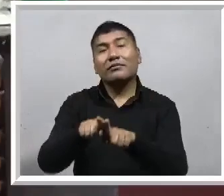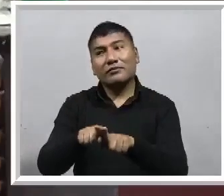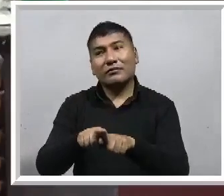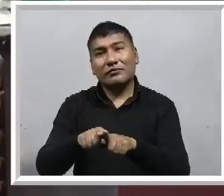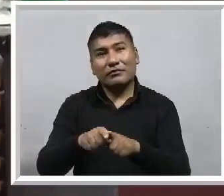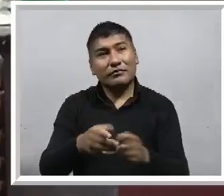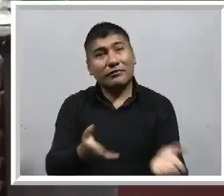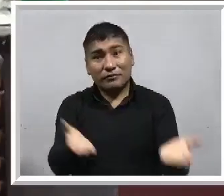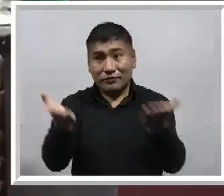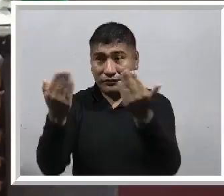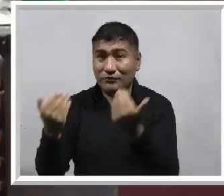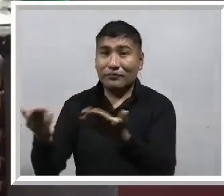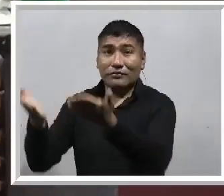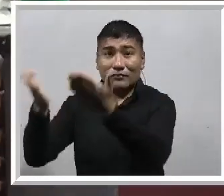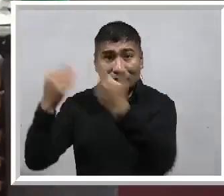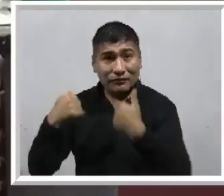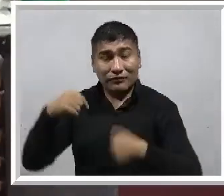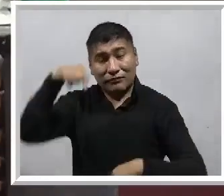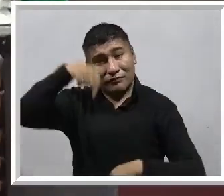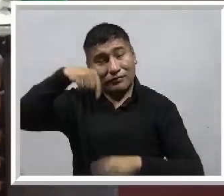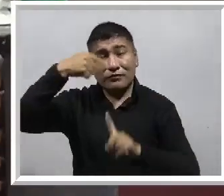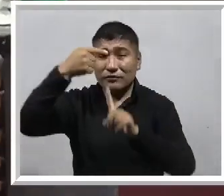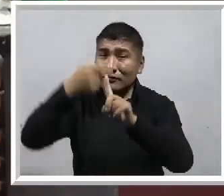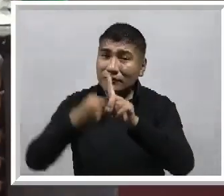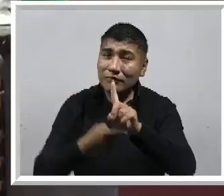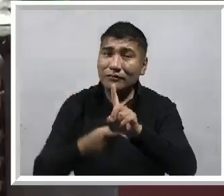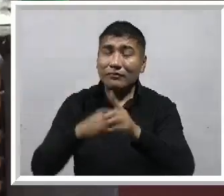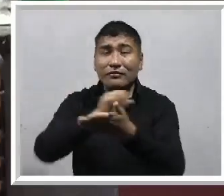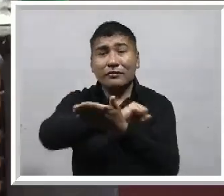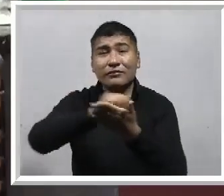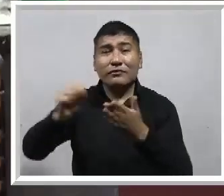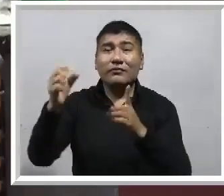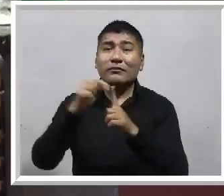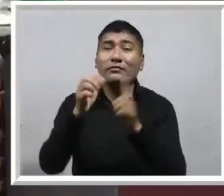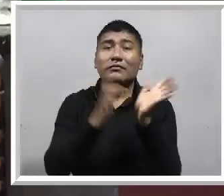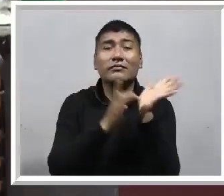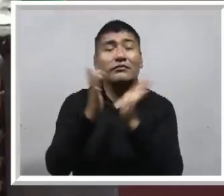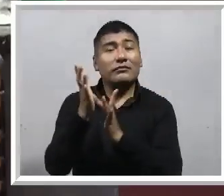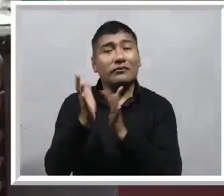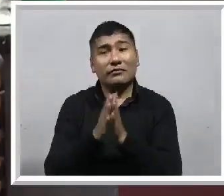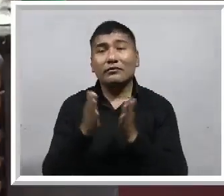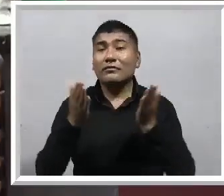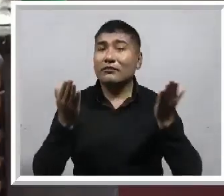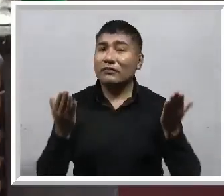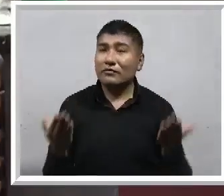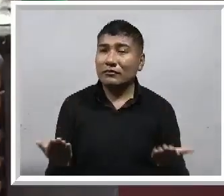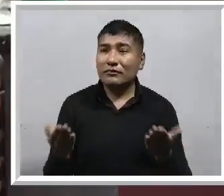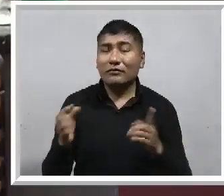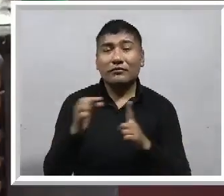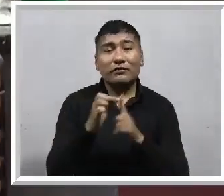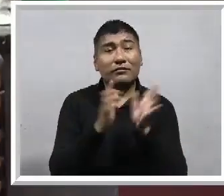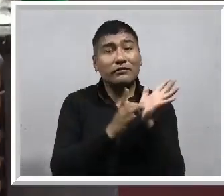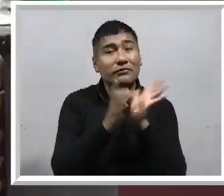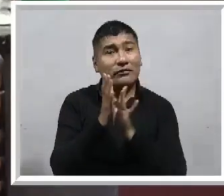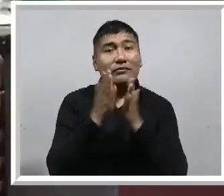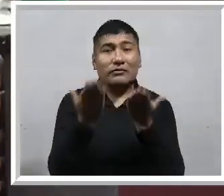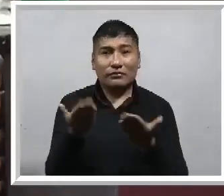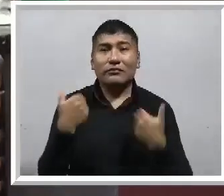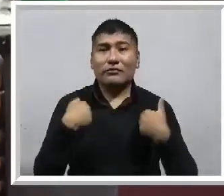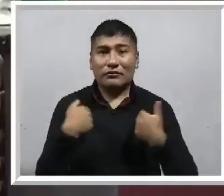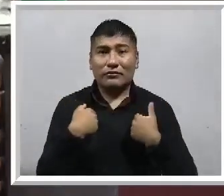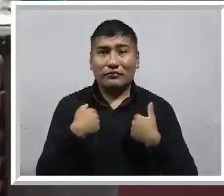Acércate por lo menos este mes de la sagrada escritura de la Biblia que tenemos en